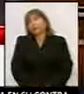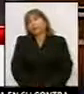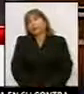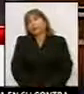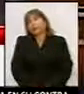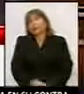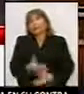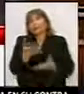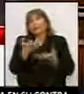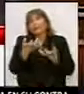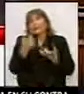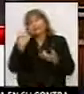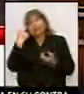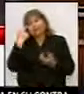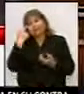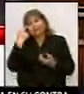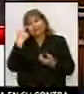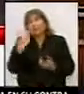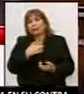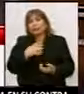Lo que quisiera, presidente, es que